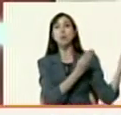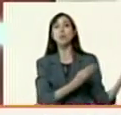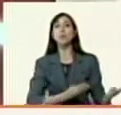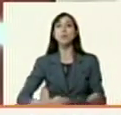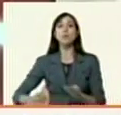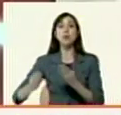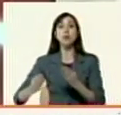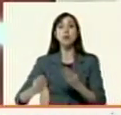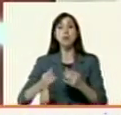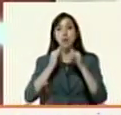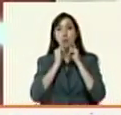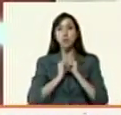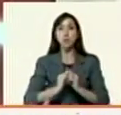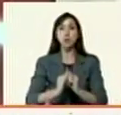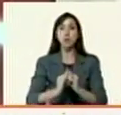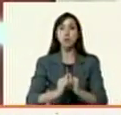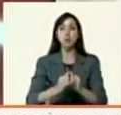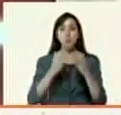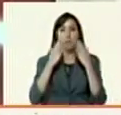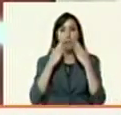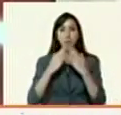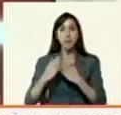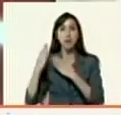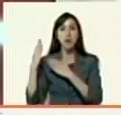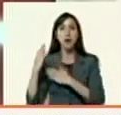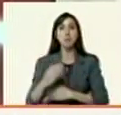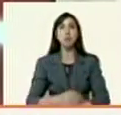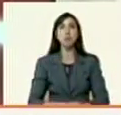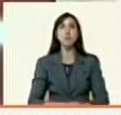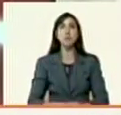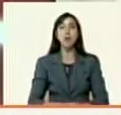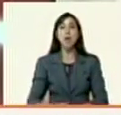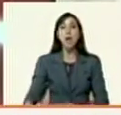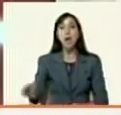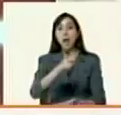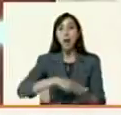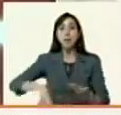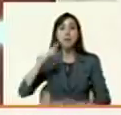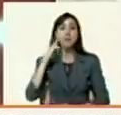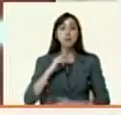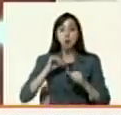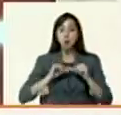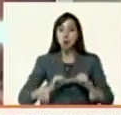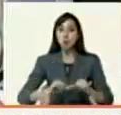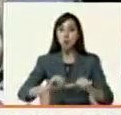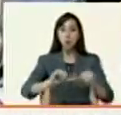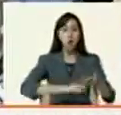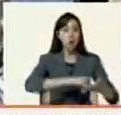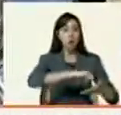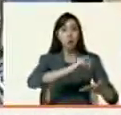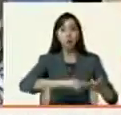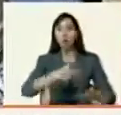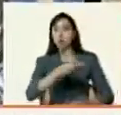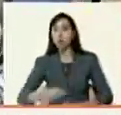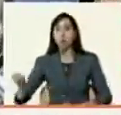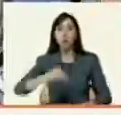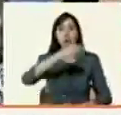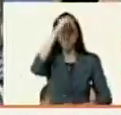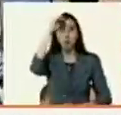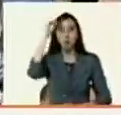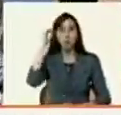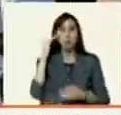11, tenemos información de último momento, ¿va? Amarelis Volcán en la Plaza Bolívar, continúa la campaña y la firma No More Trump. Amarelis,